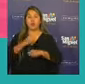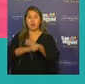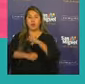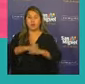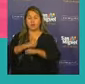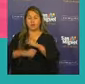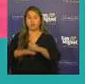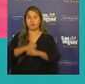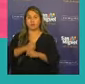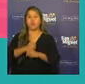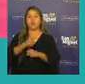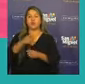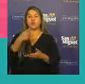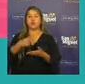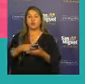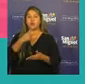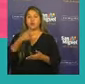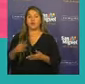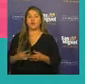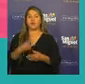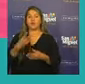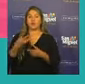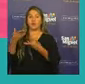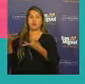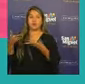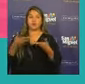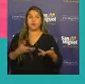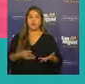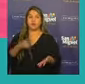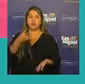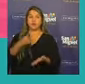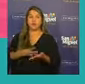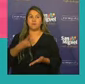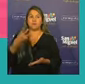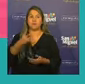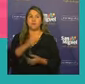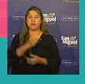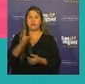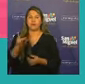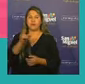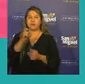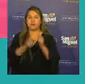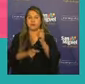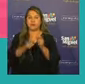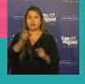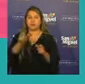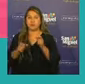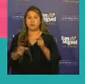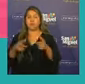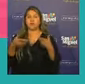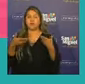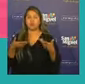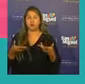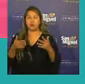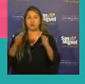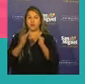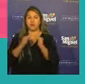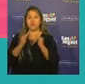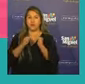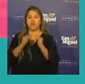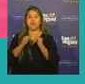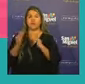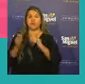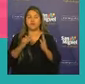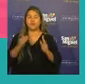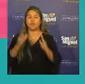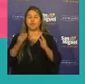versión 2023 recibió a 3.500 personas, 3.500 vecinos que